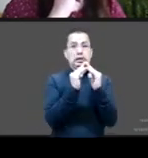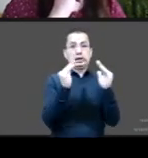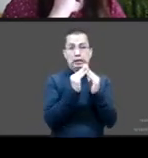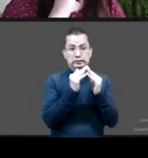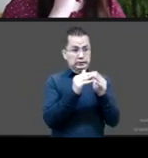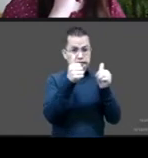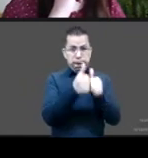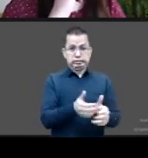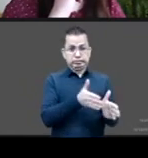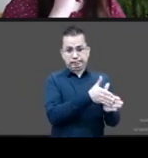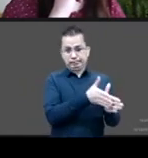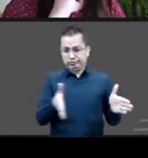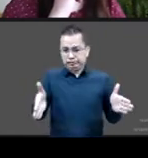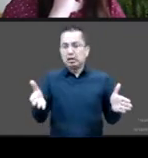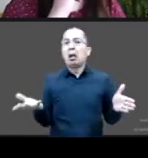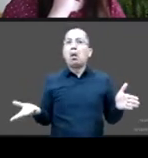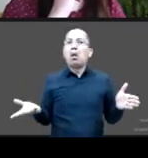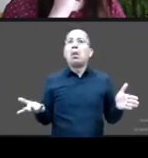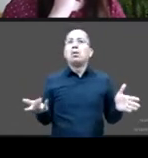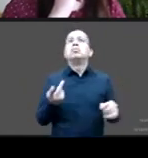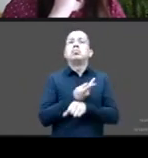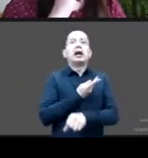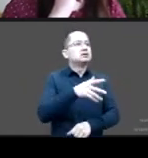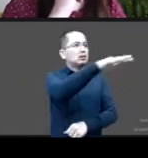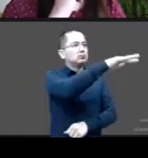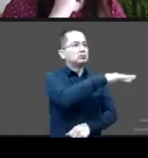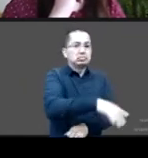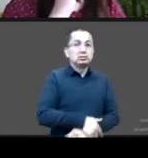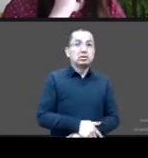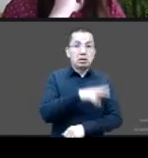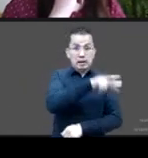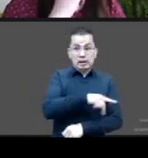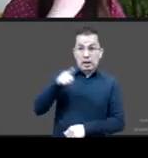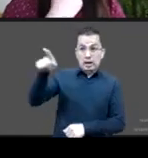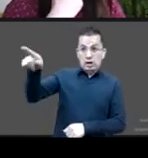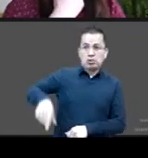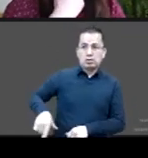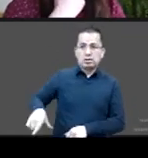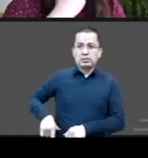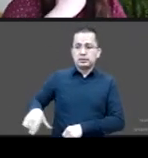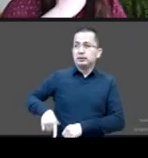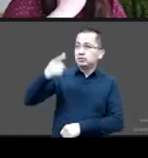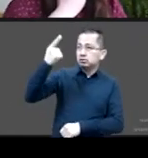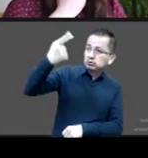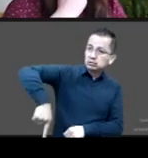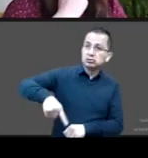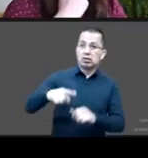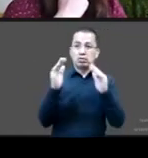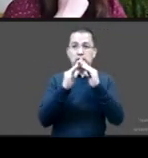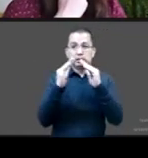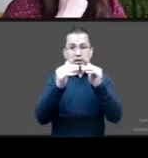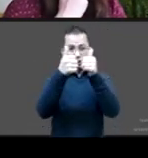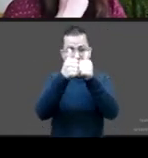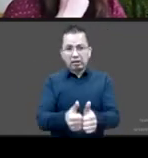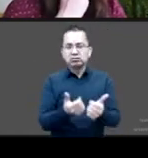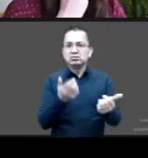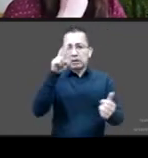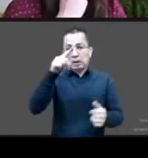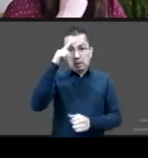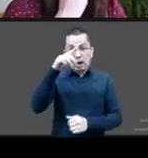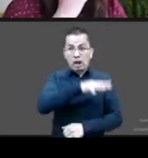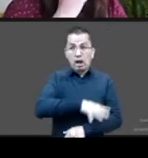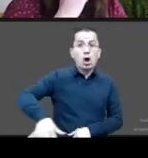ese mandato es completamente distinto para unos que para otros estos chicos efectivamente